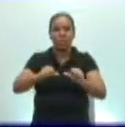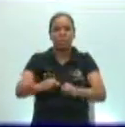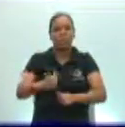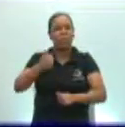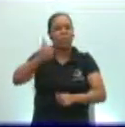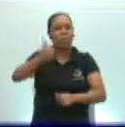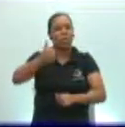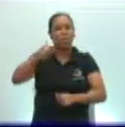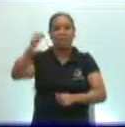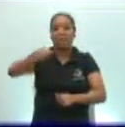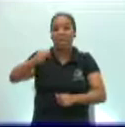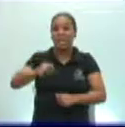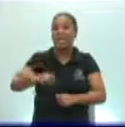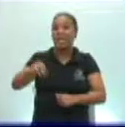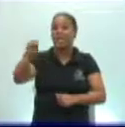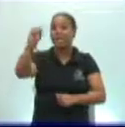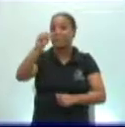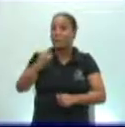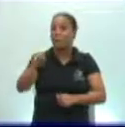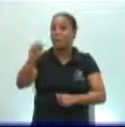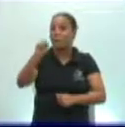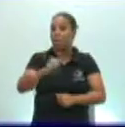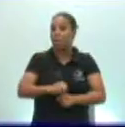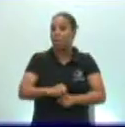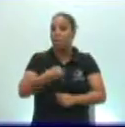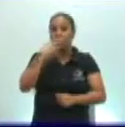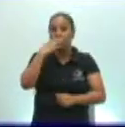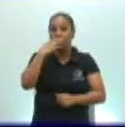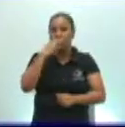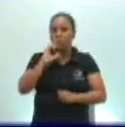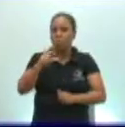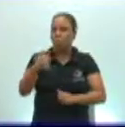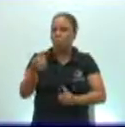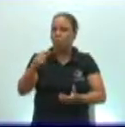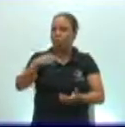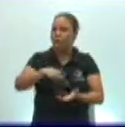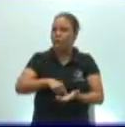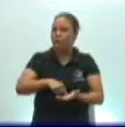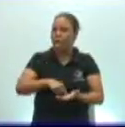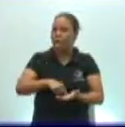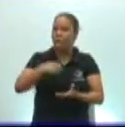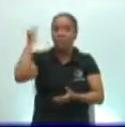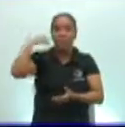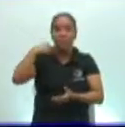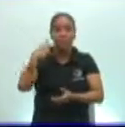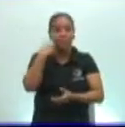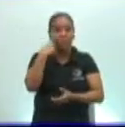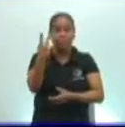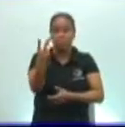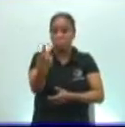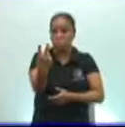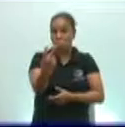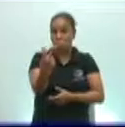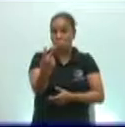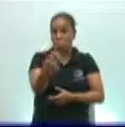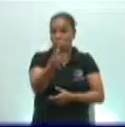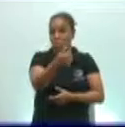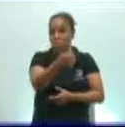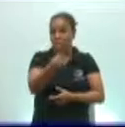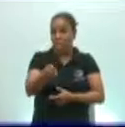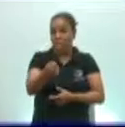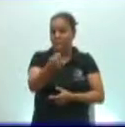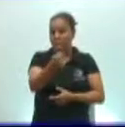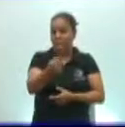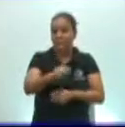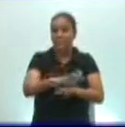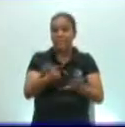en esta molécula de dioxígeno, ¿cuántos átomos de oxígeno hay? Sabemos que hay 2 átomos, ya explicamos que es